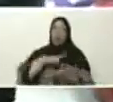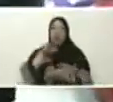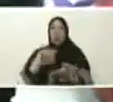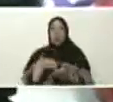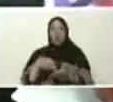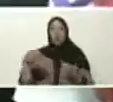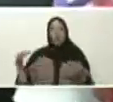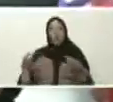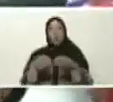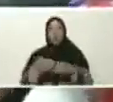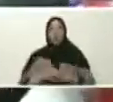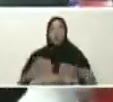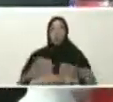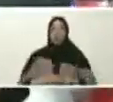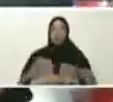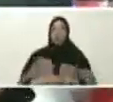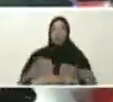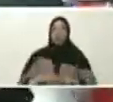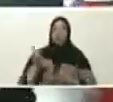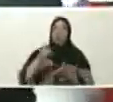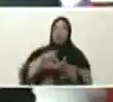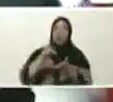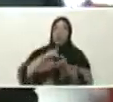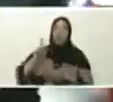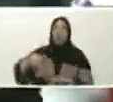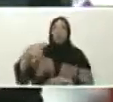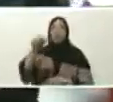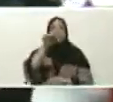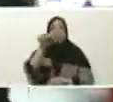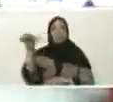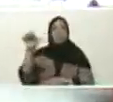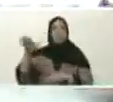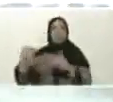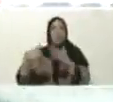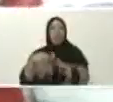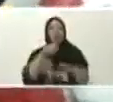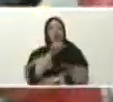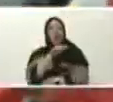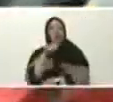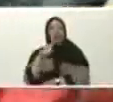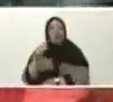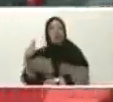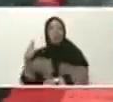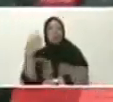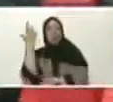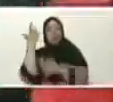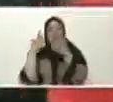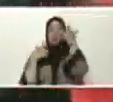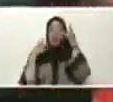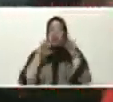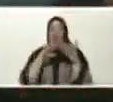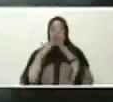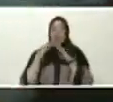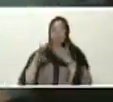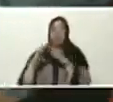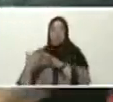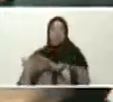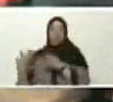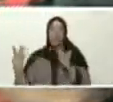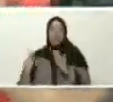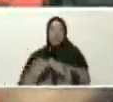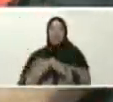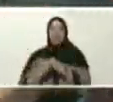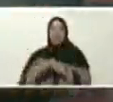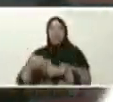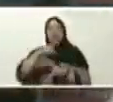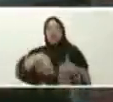y regionales para irnos a partir de la próxima semana hasta cada calle, hasta cada UVC, hasta cada comunidad para hacer círculos